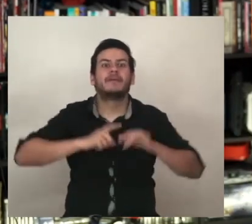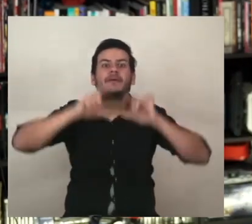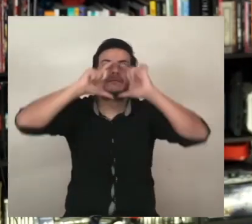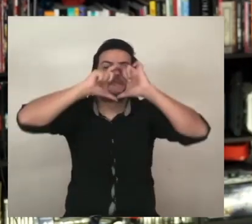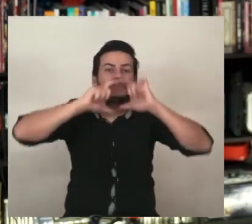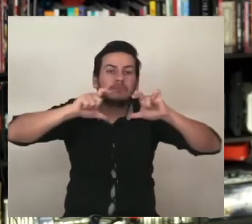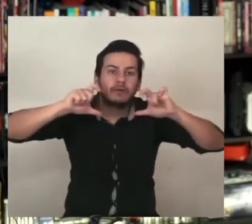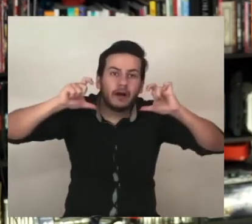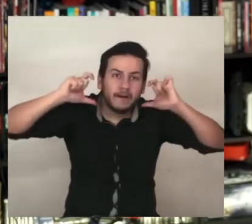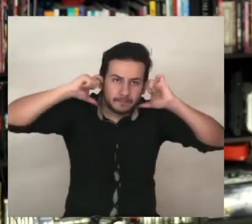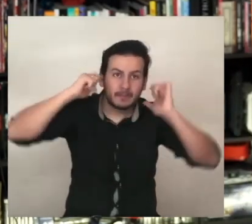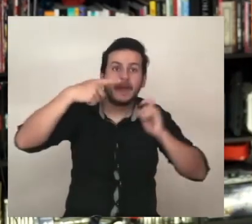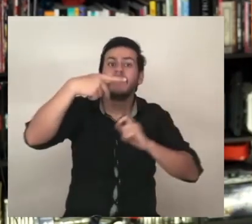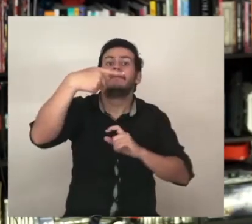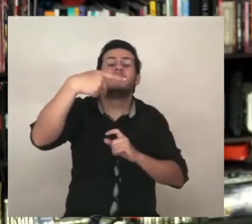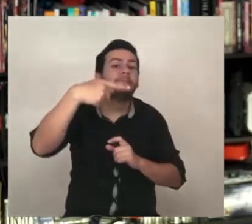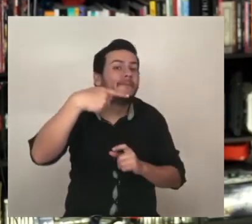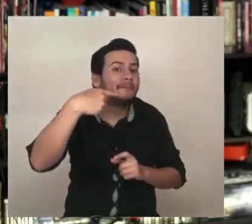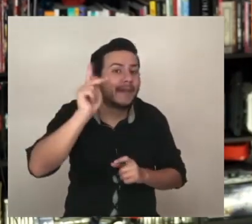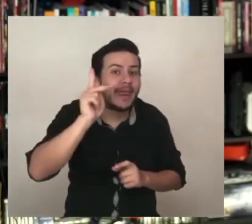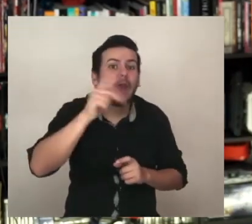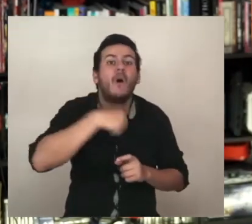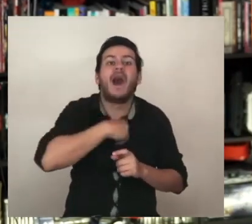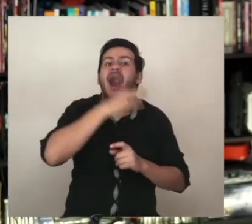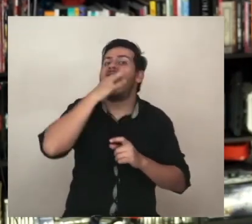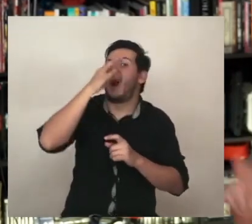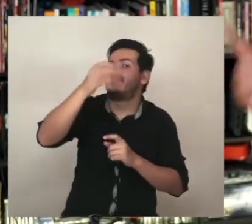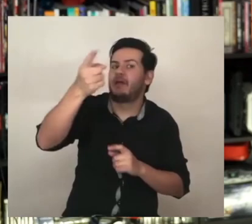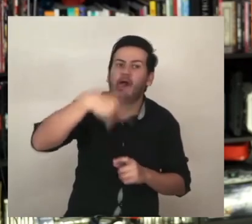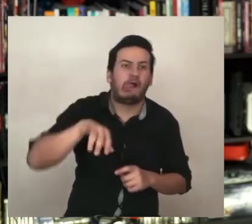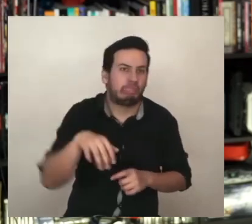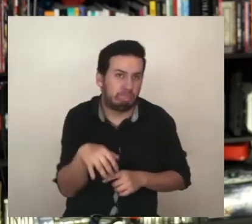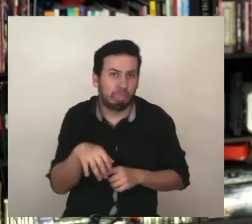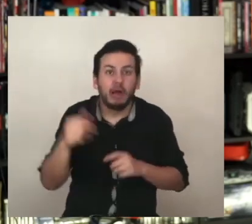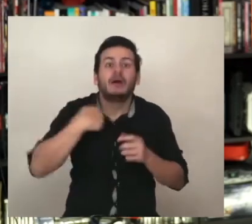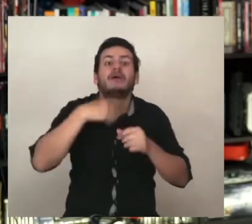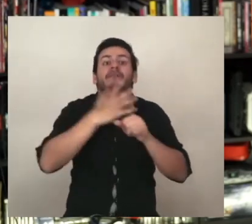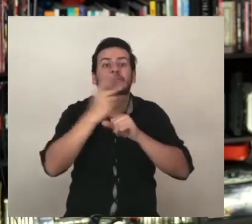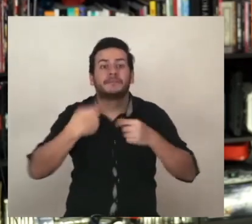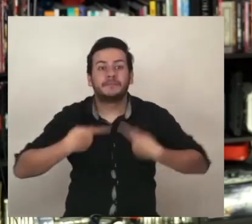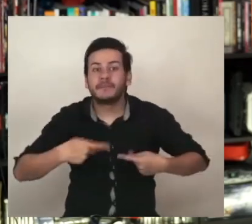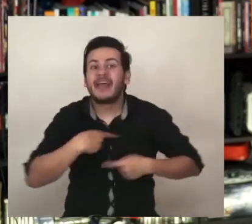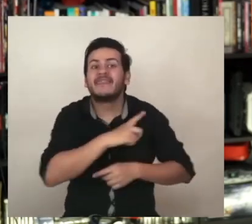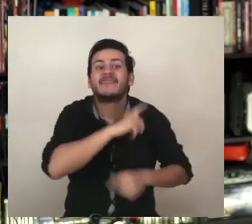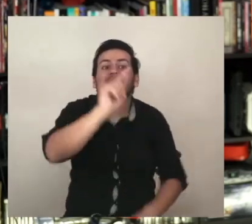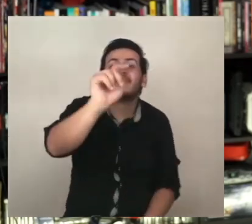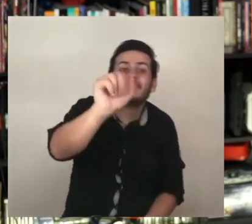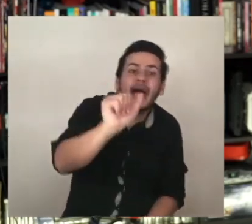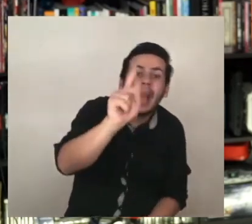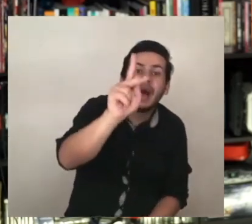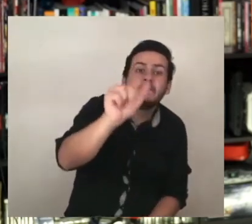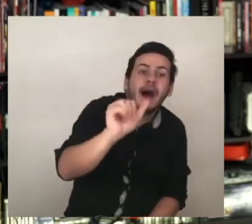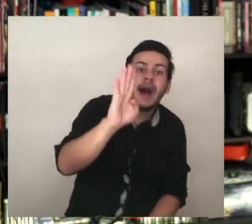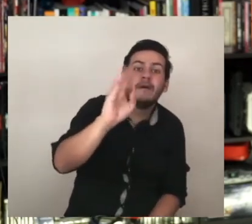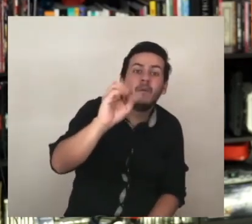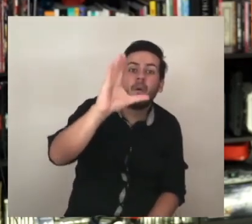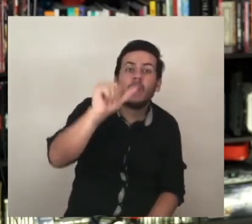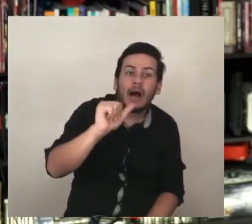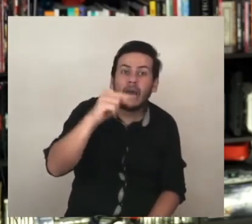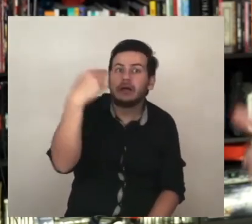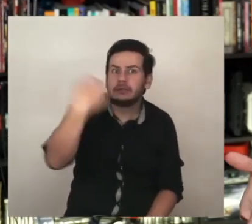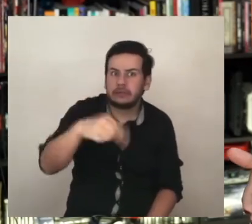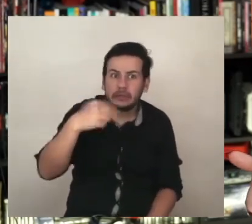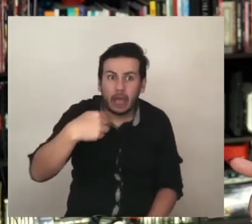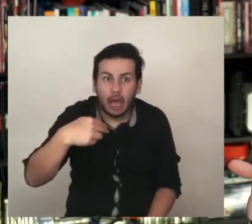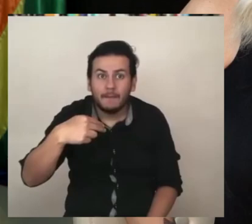Que primero solamente quisiera recordarles a estos Einsteins de la salud que aunque se llame tapabocas, también es importante saber que se tiene que cubrir